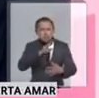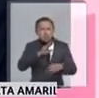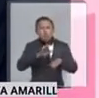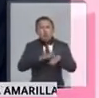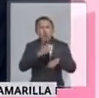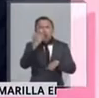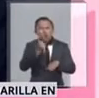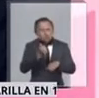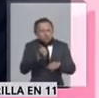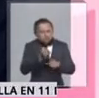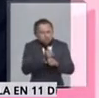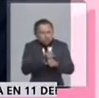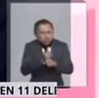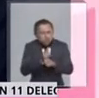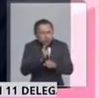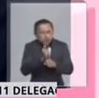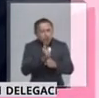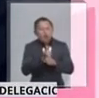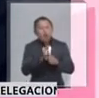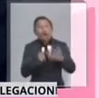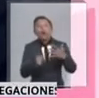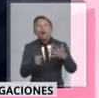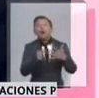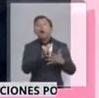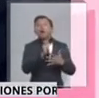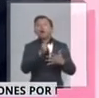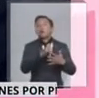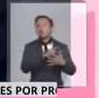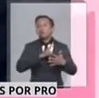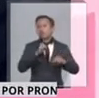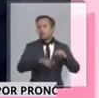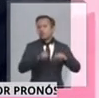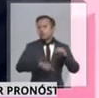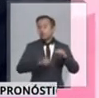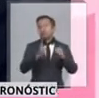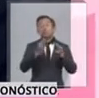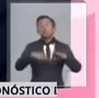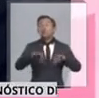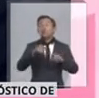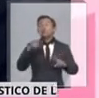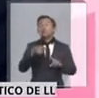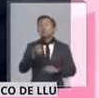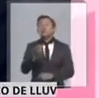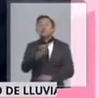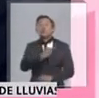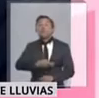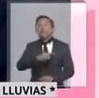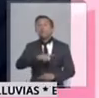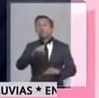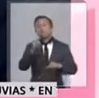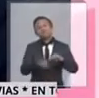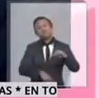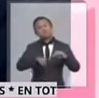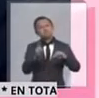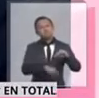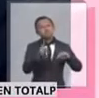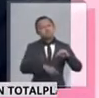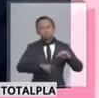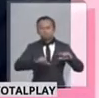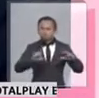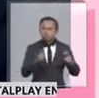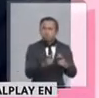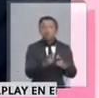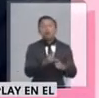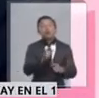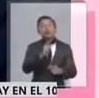para evaluar negativamente al gobierno? He oído que el tema de la ética es importante. Hace unos días entrevistaba a Krause y me decía, a ver, no, la gente quería